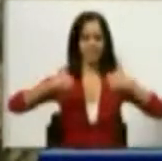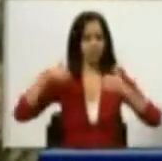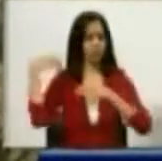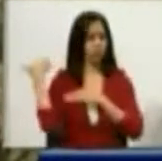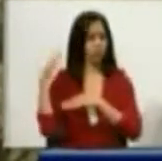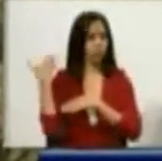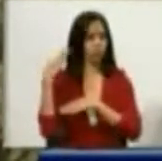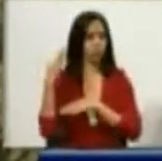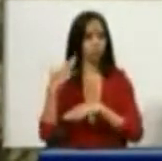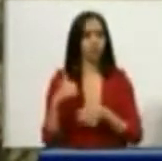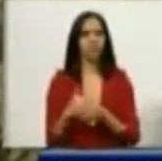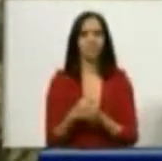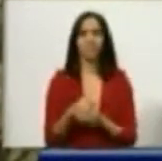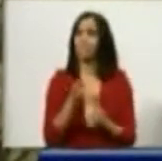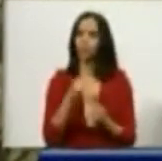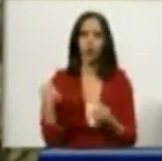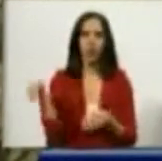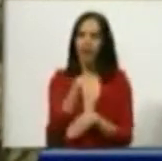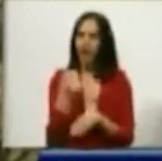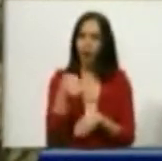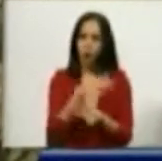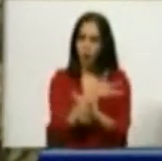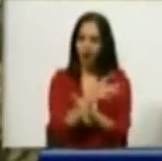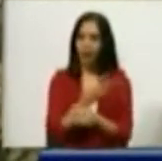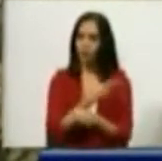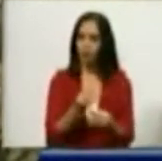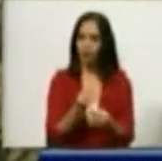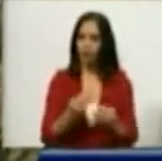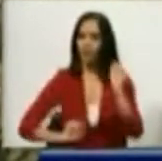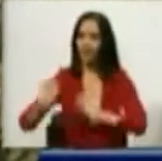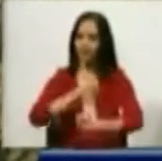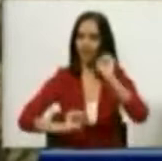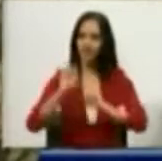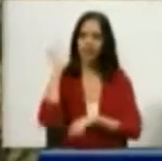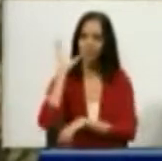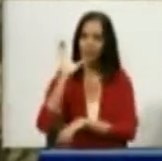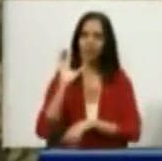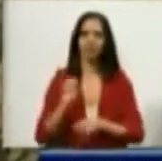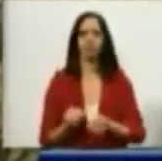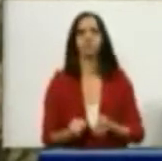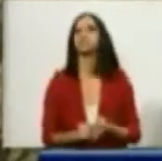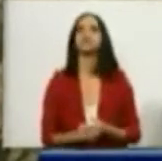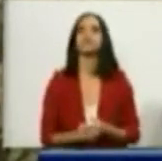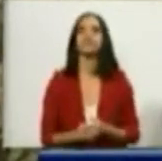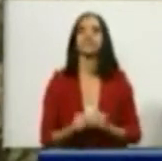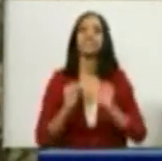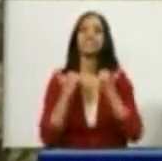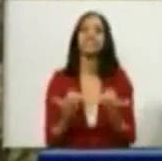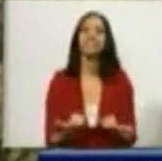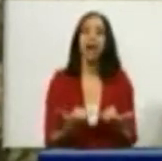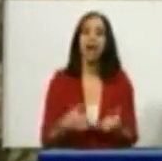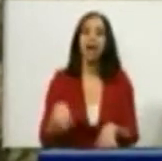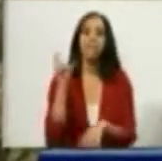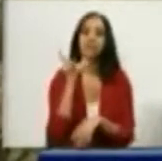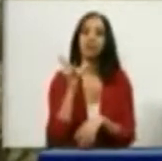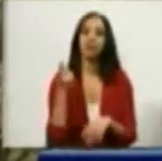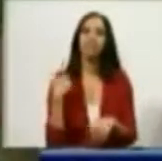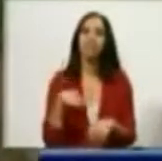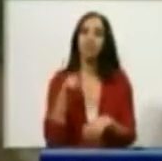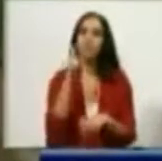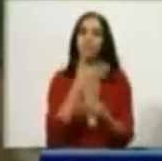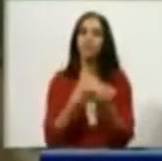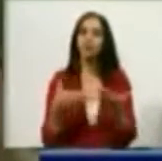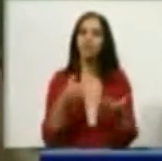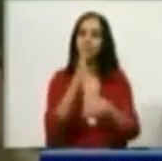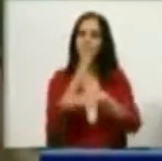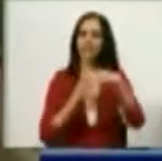y eso no es para jugar carrito ni para jugar me trae para defender la patria ya el pez tiene más de millón y medio